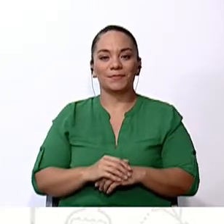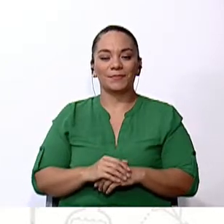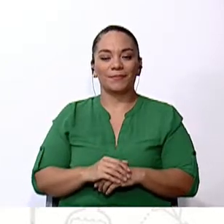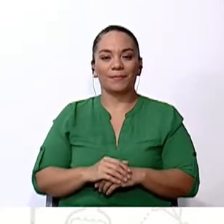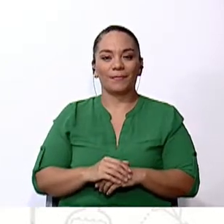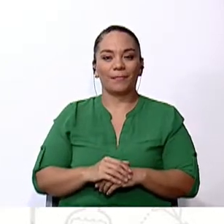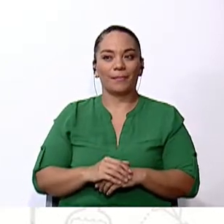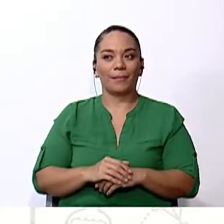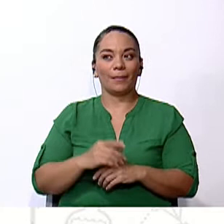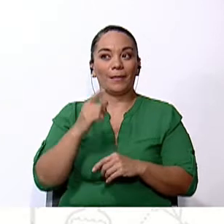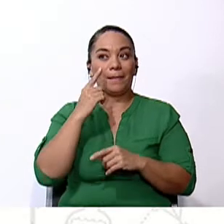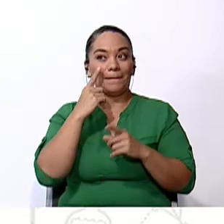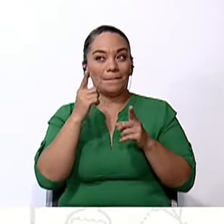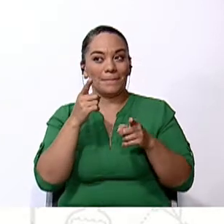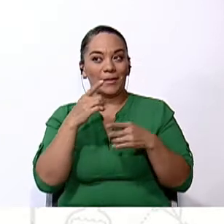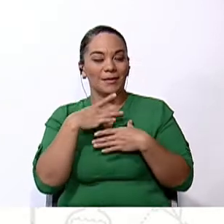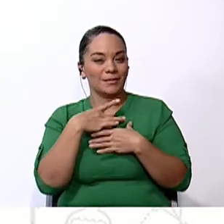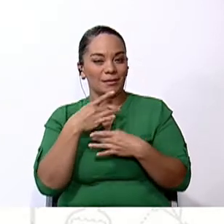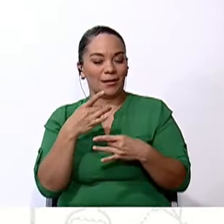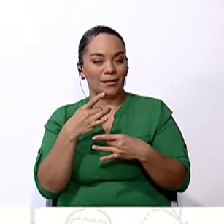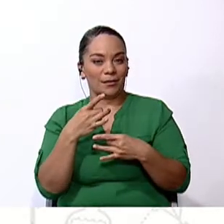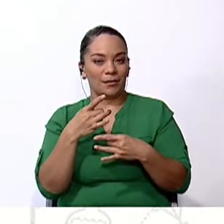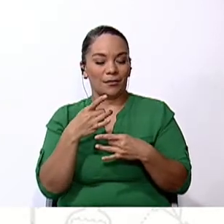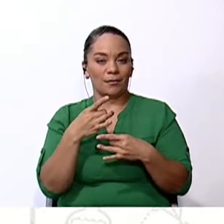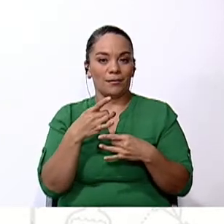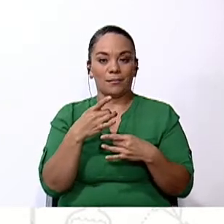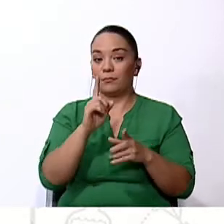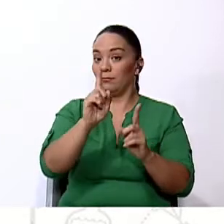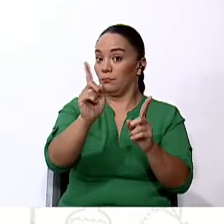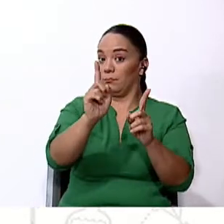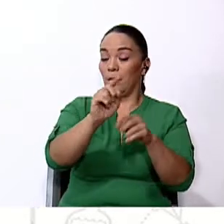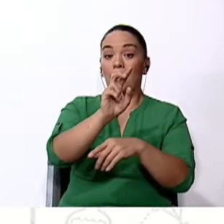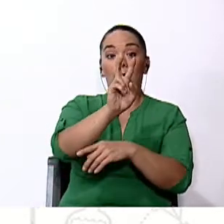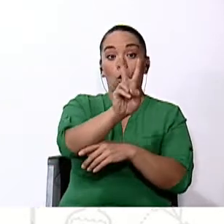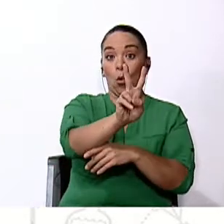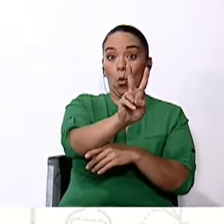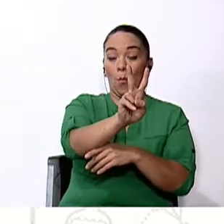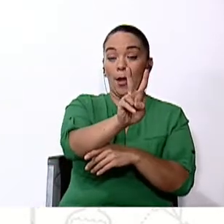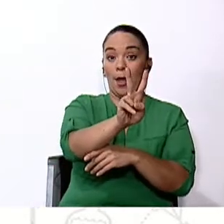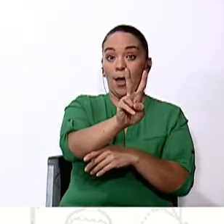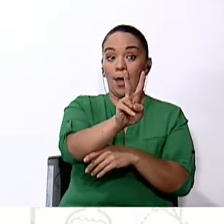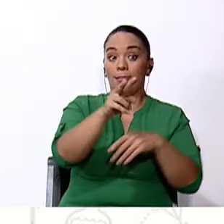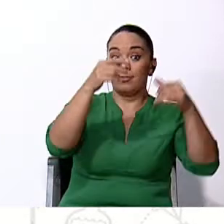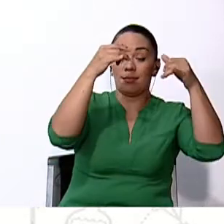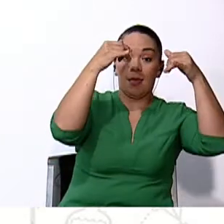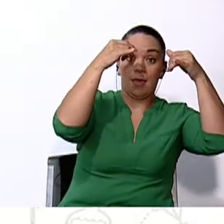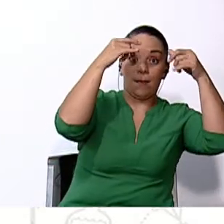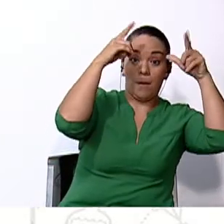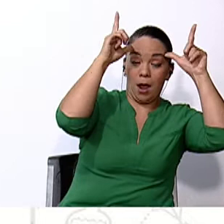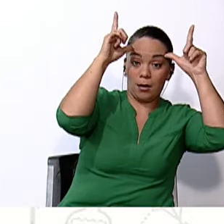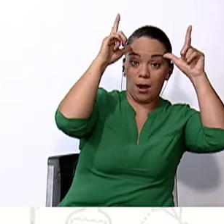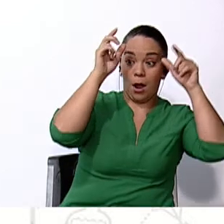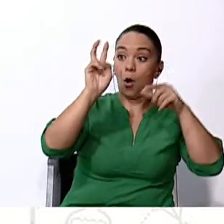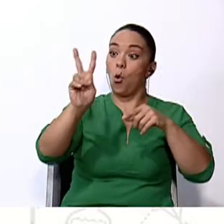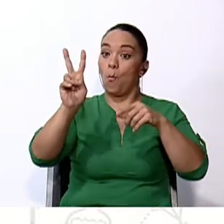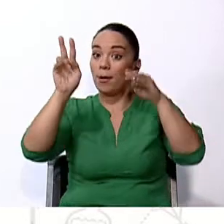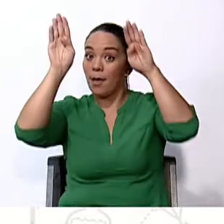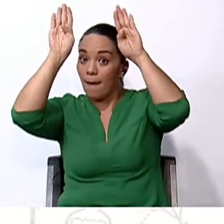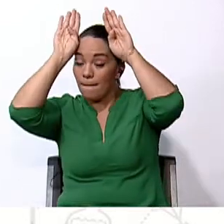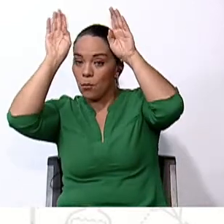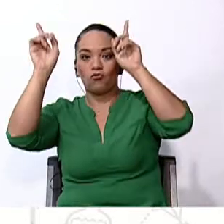hay un detalle. No tenemos V de vaca y V de burro, o V de vaca y B de burro. No, tenemos